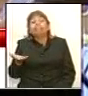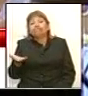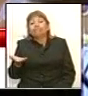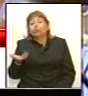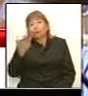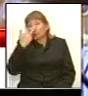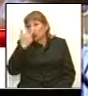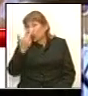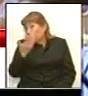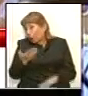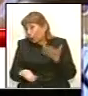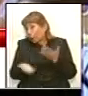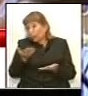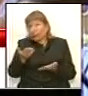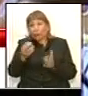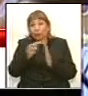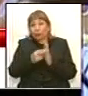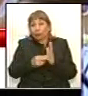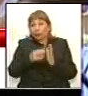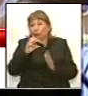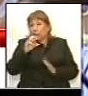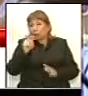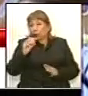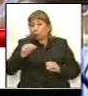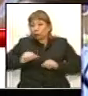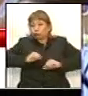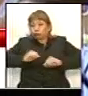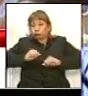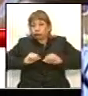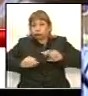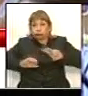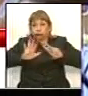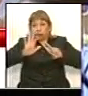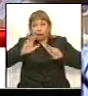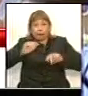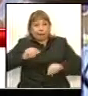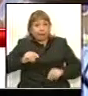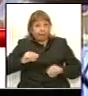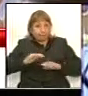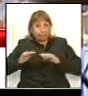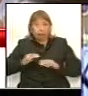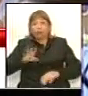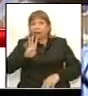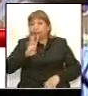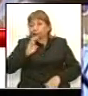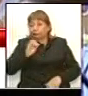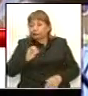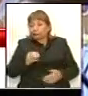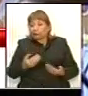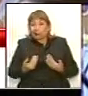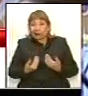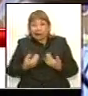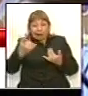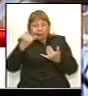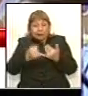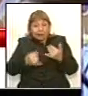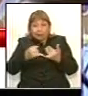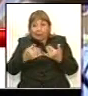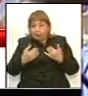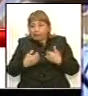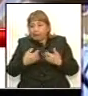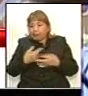¿Hay algún protocolo que tengamos, por ejemplo, nosotros para un terremoto de 7 grados ahorita? Hay 40, pero tenemos uno final. Yo tengo varios de